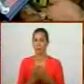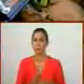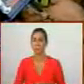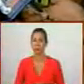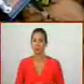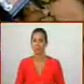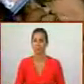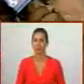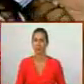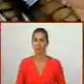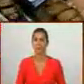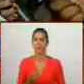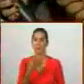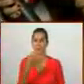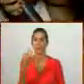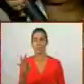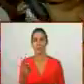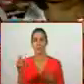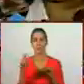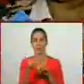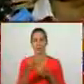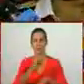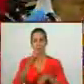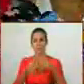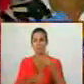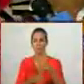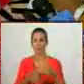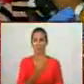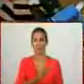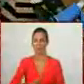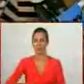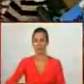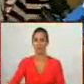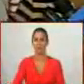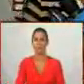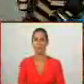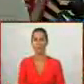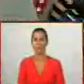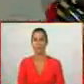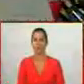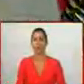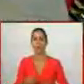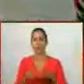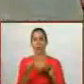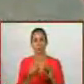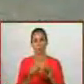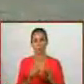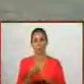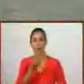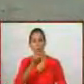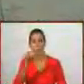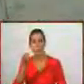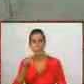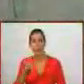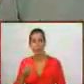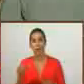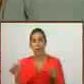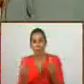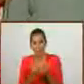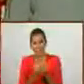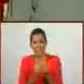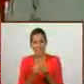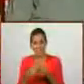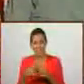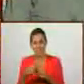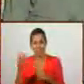yucpas. Ok, muy bien, estas fueron las palabras del vicepresidente de la República, Elías Agua. Sin embargo, seguimos conversando aquí con los compañeros que estuvieron